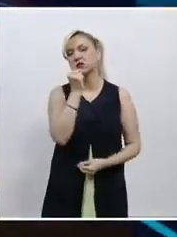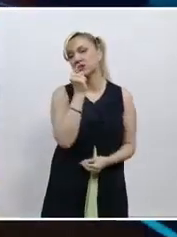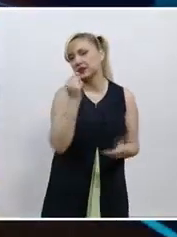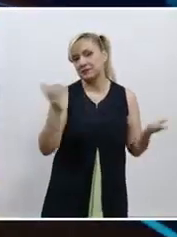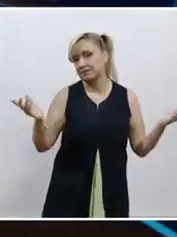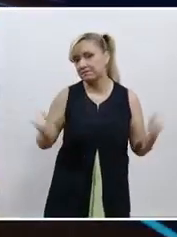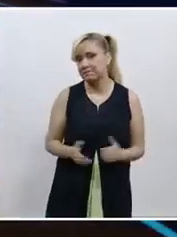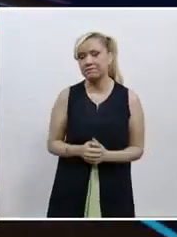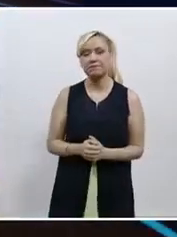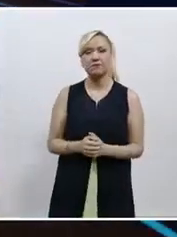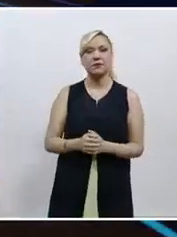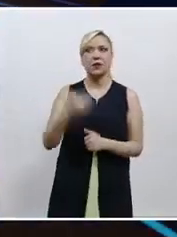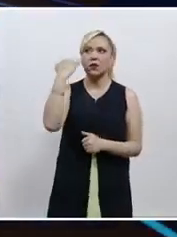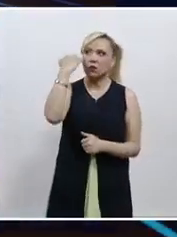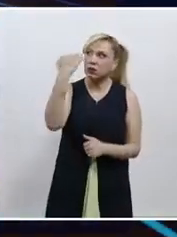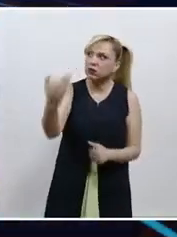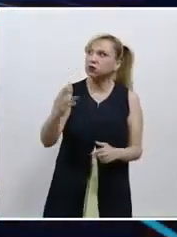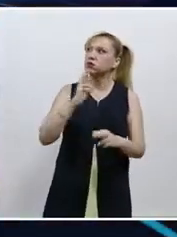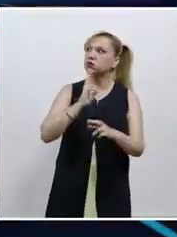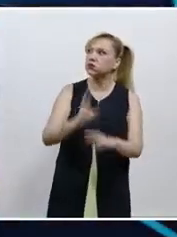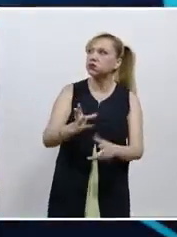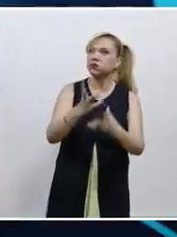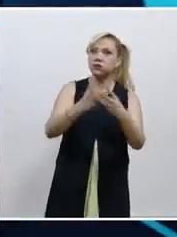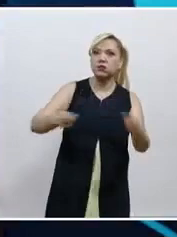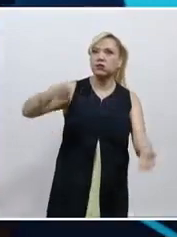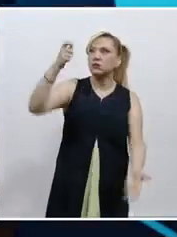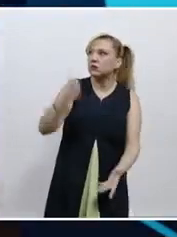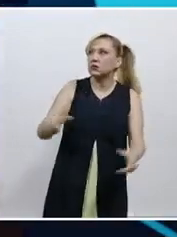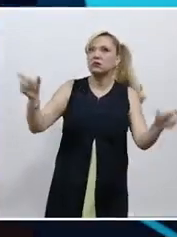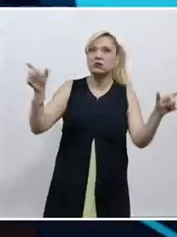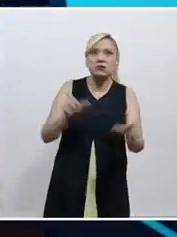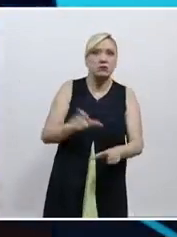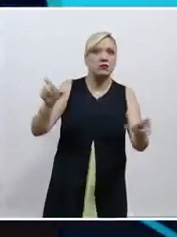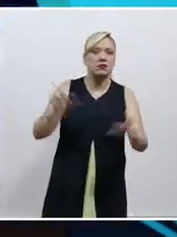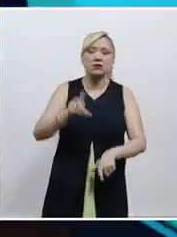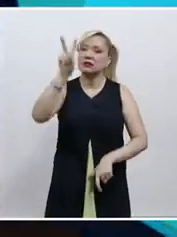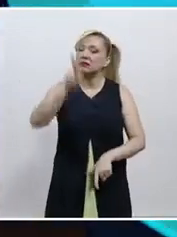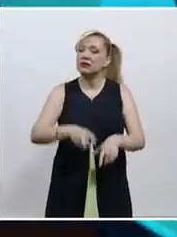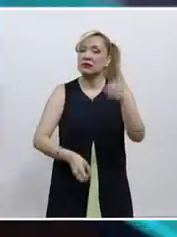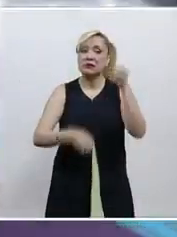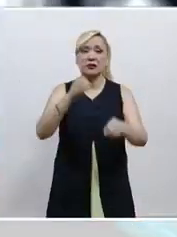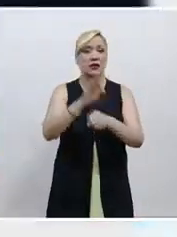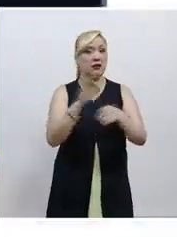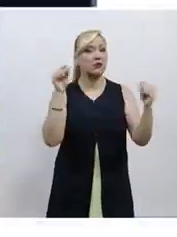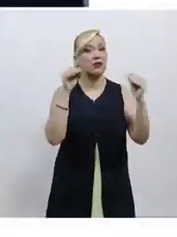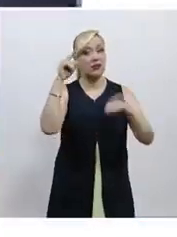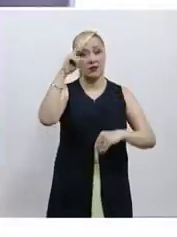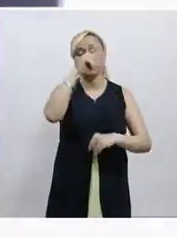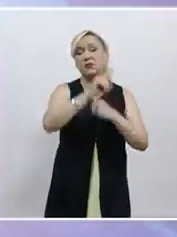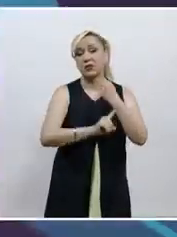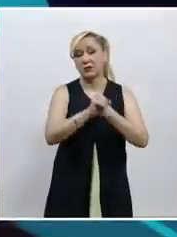La tardanza en la resolución de asuntos es uno de los problemas que enfrenta el juicio de amparo.